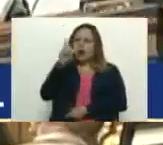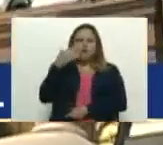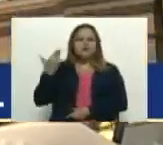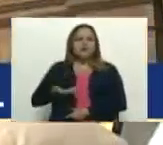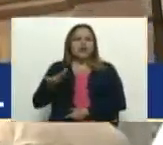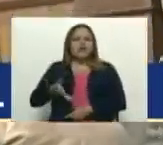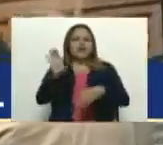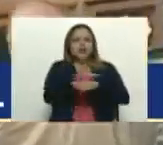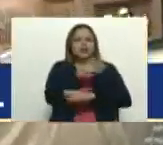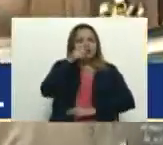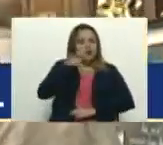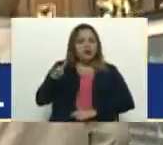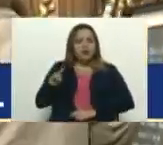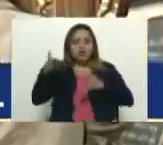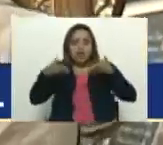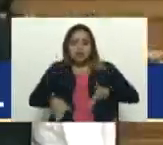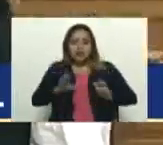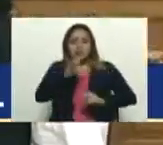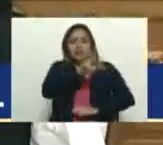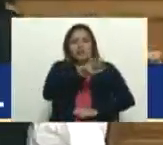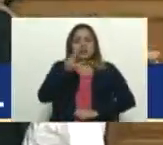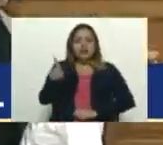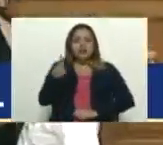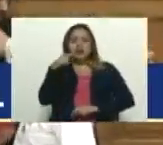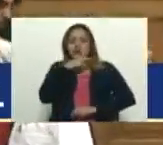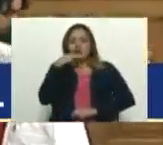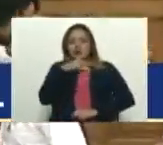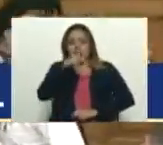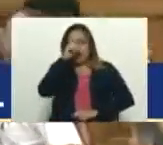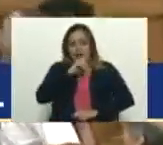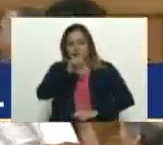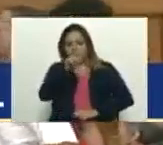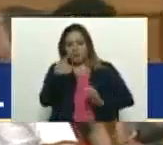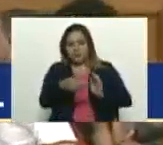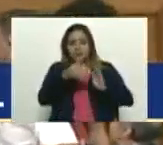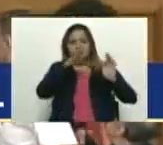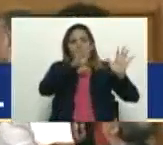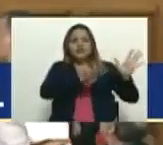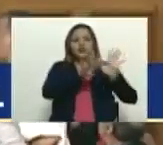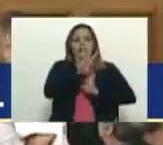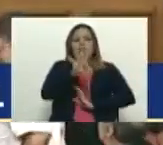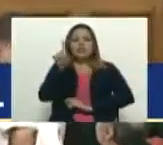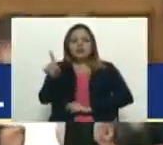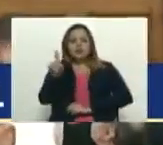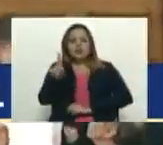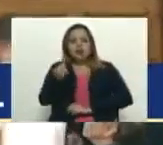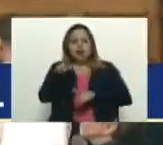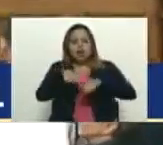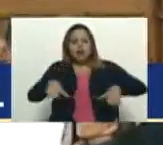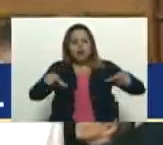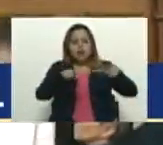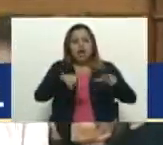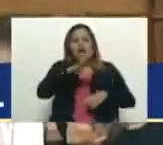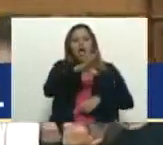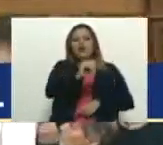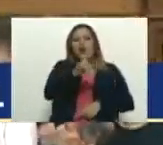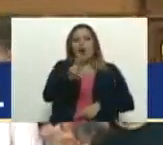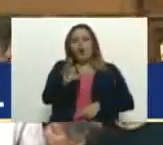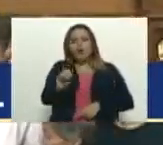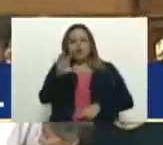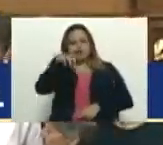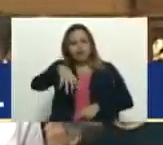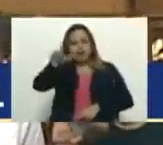Alí Primera nació el 31 de octubre de 1941 en Coro, Estado Falcón. Las composiciones de Alí recogen